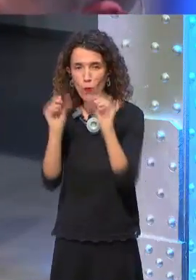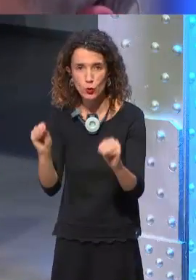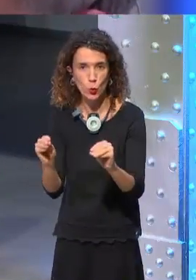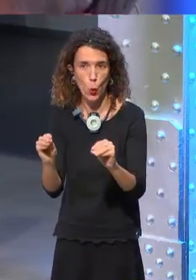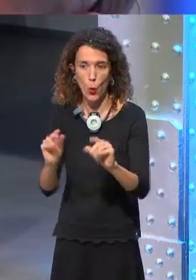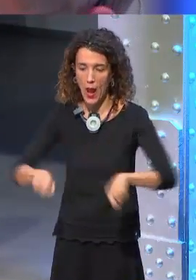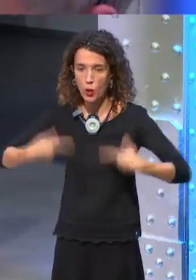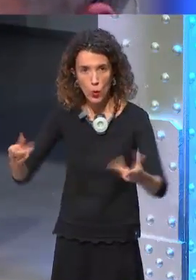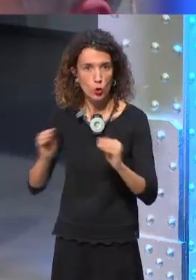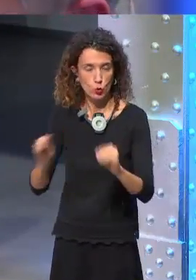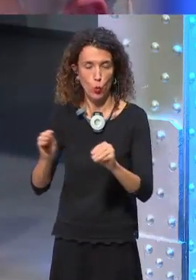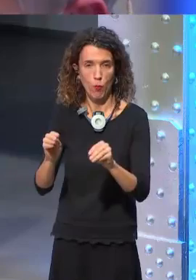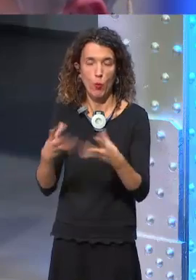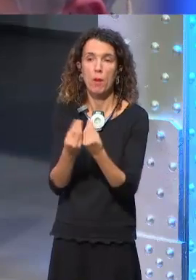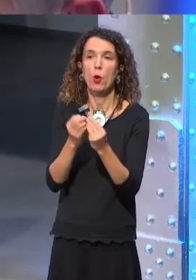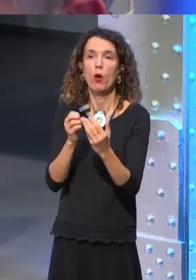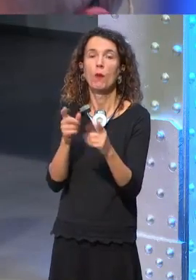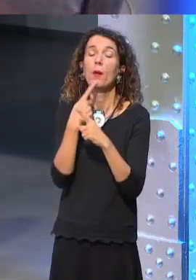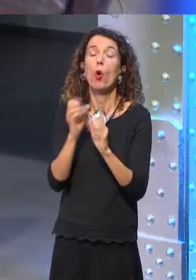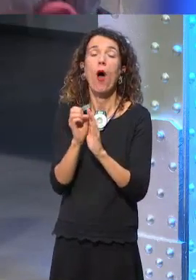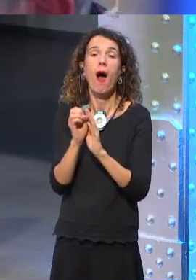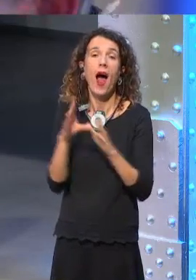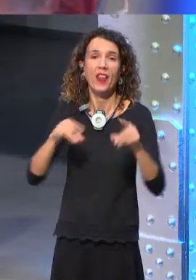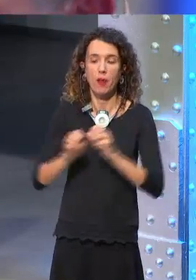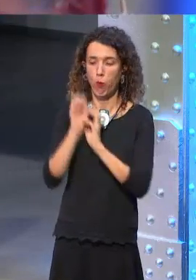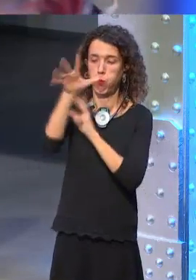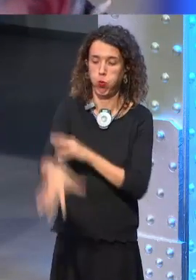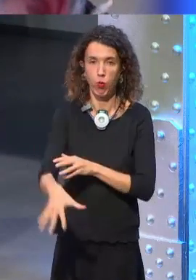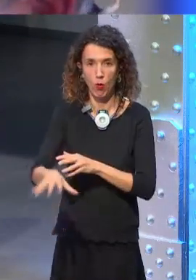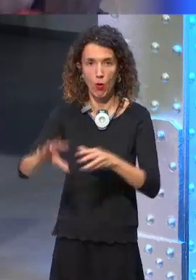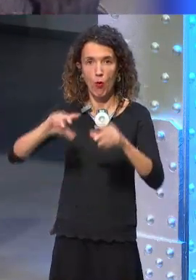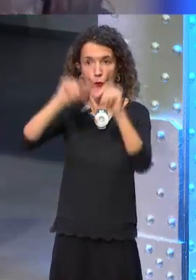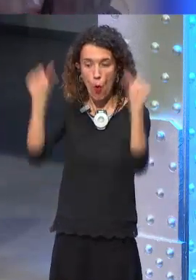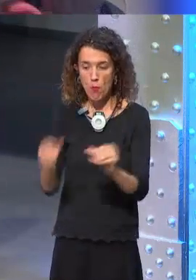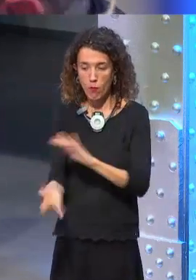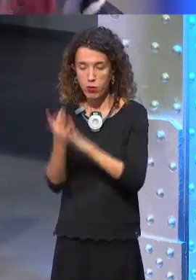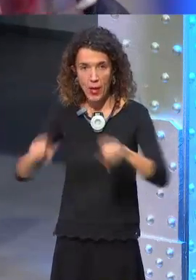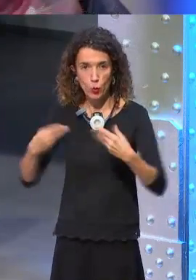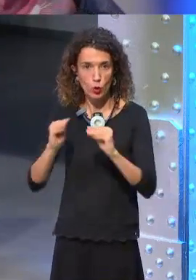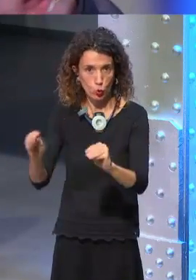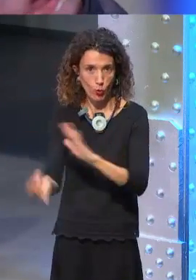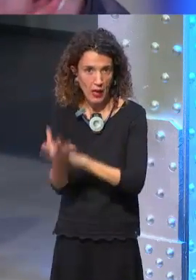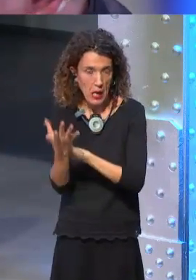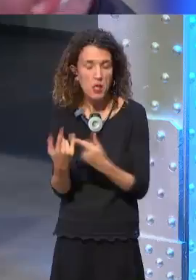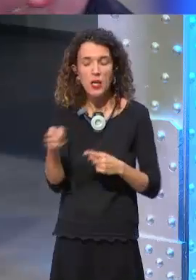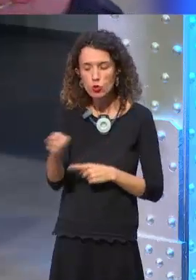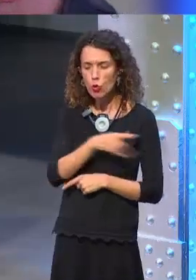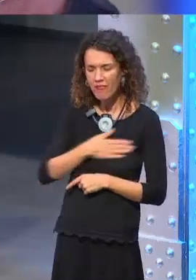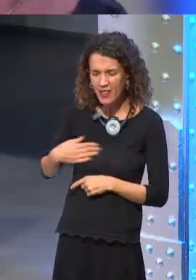impactan, por ejemplo en el caso de la arcilla. Y ahí te planteas, ¿cómo quiero diseñar yo